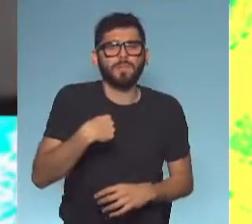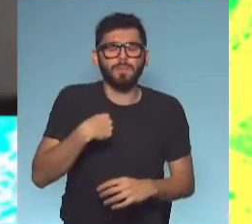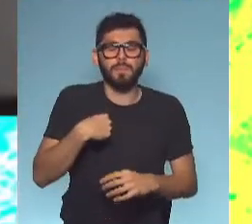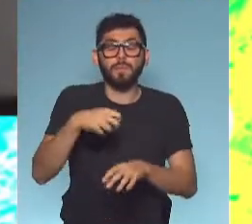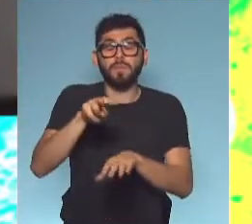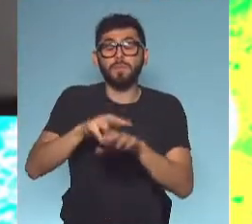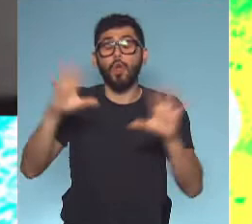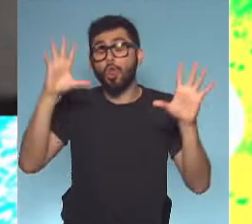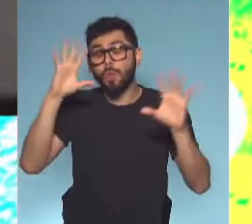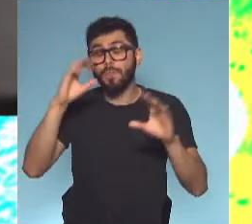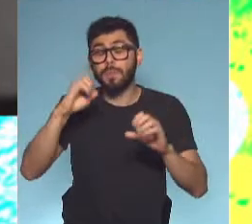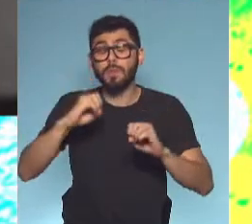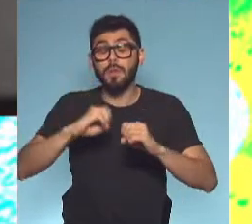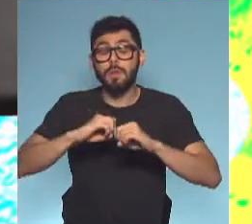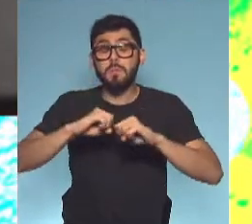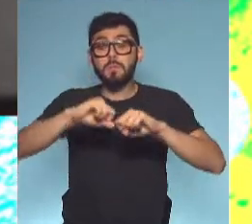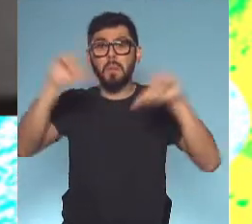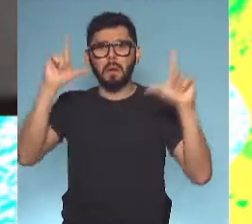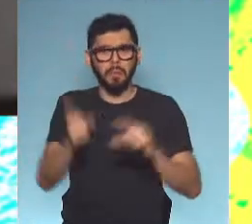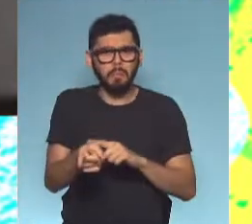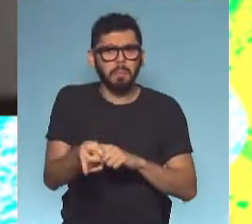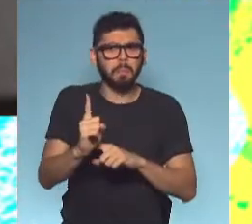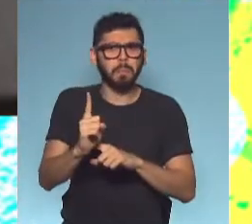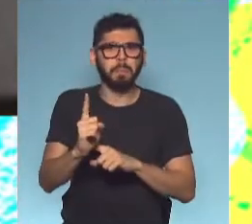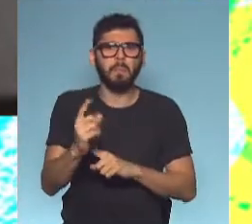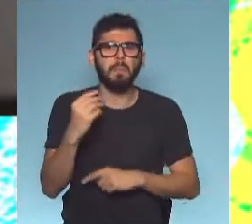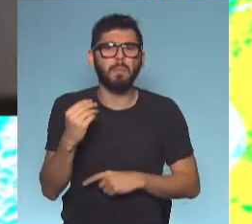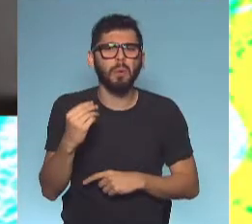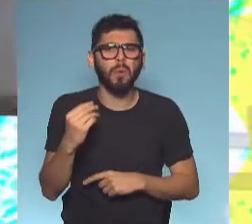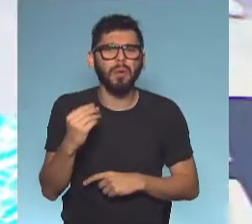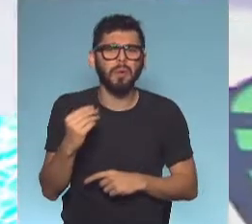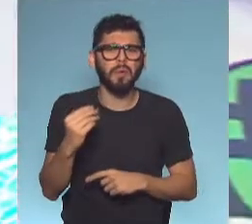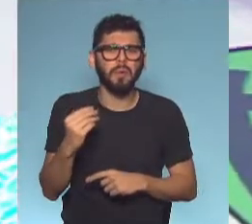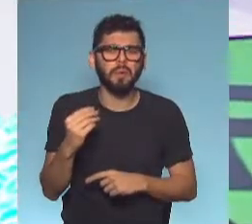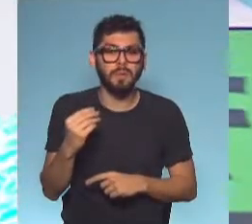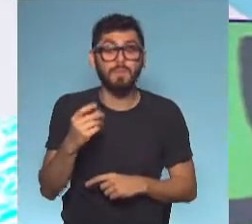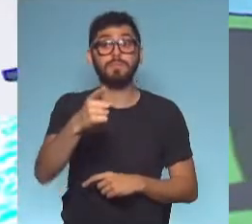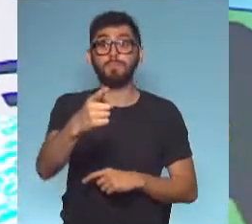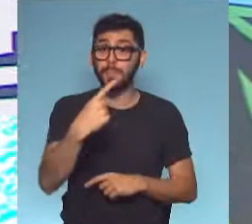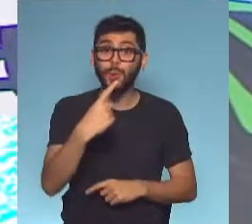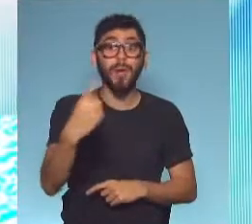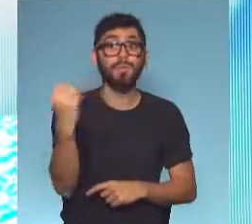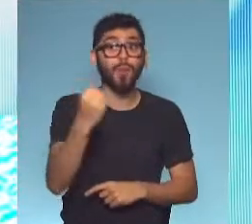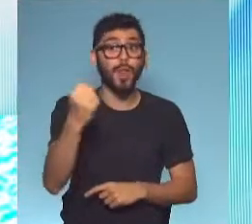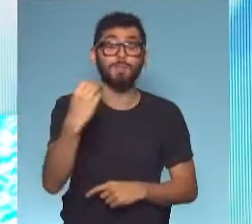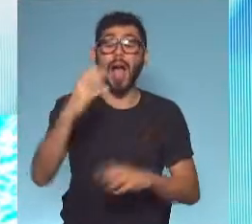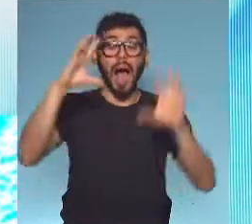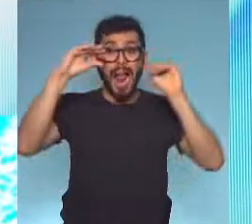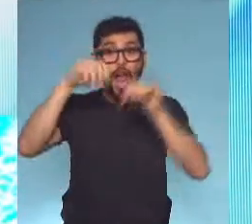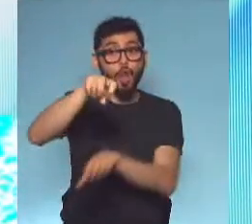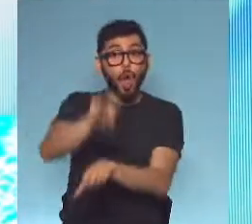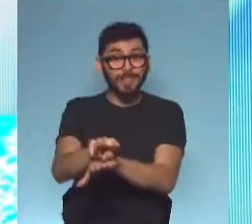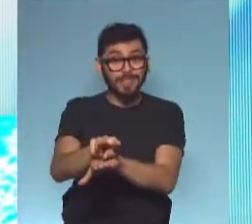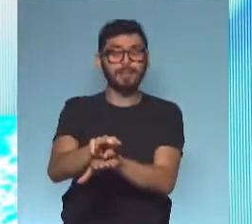erectos, justamente. Eso es muy importante, la pregunta, porque durante la noche, como